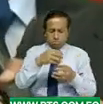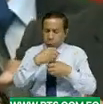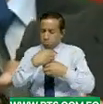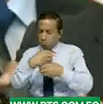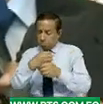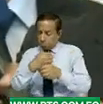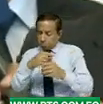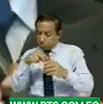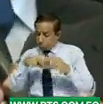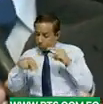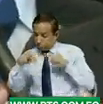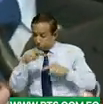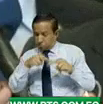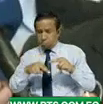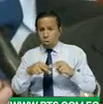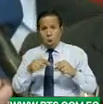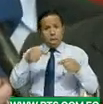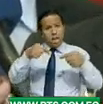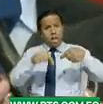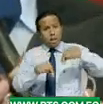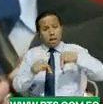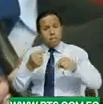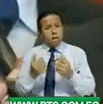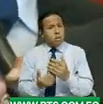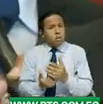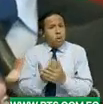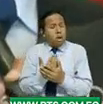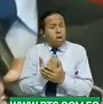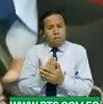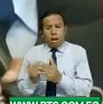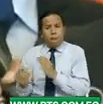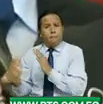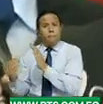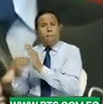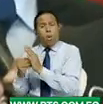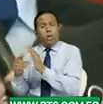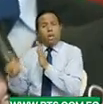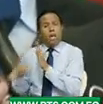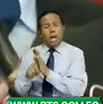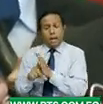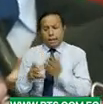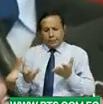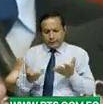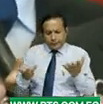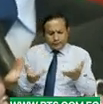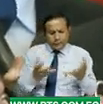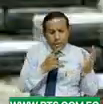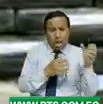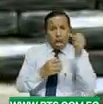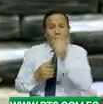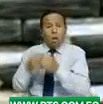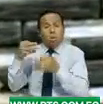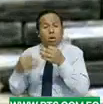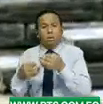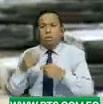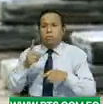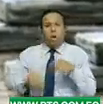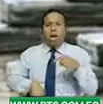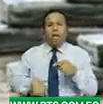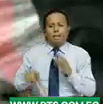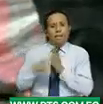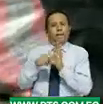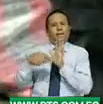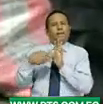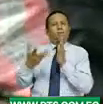análisis salen sustancias químicas nuevas que no estén dentro de la ley, nosotros no podemos judicializar. Identificado el